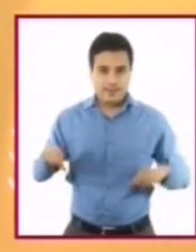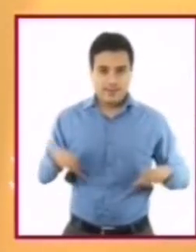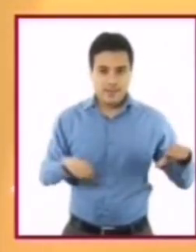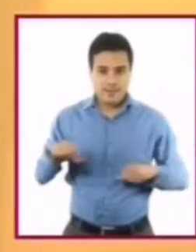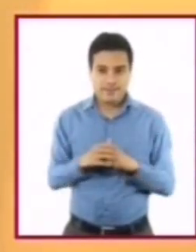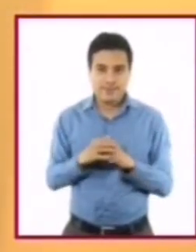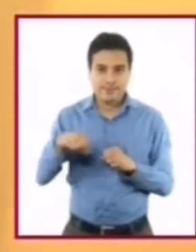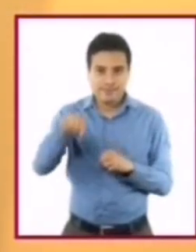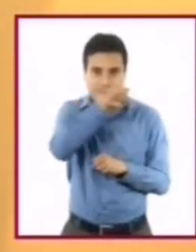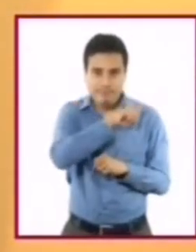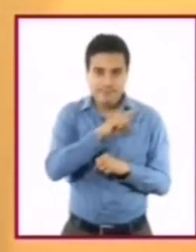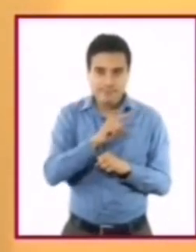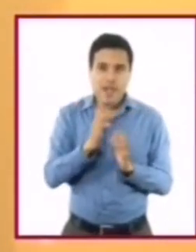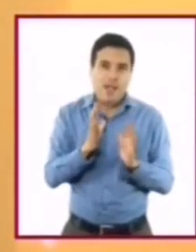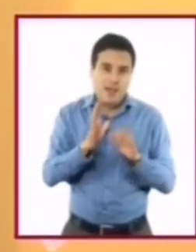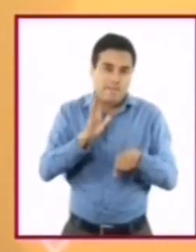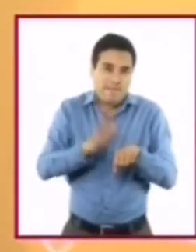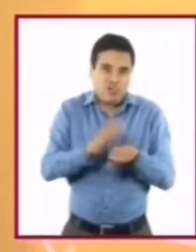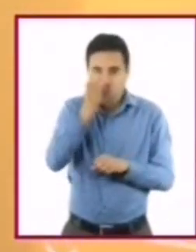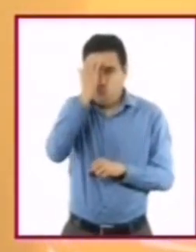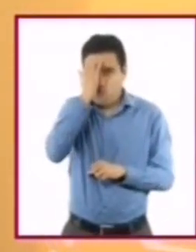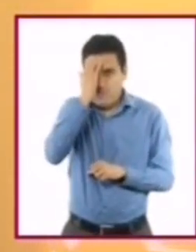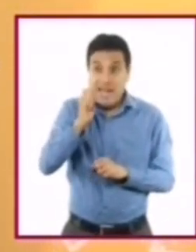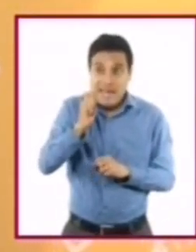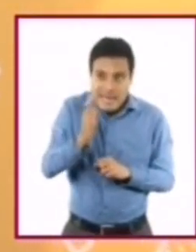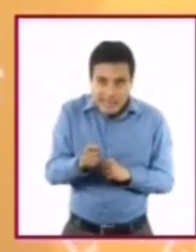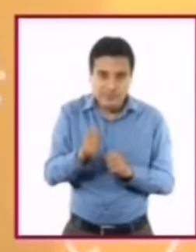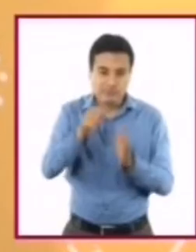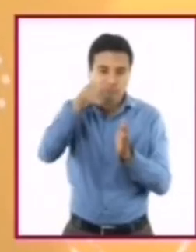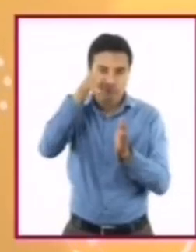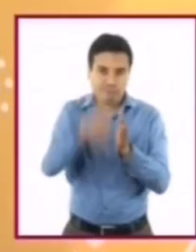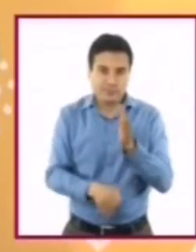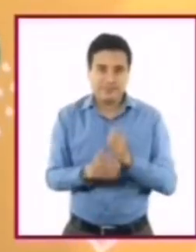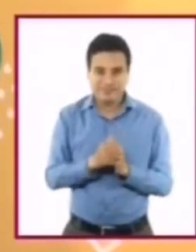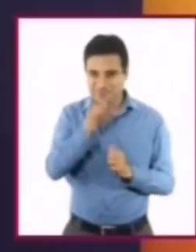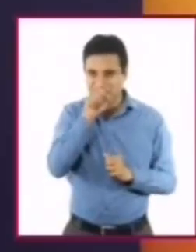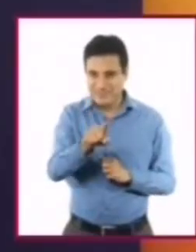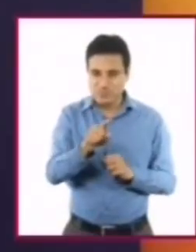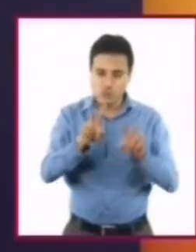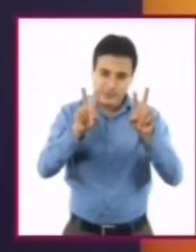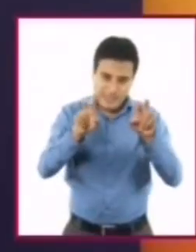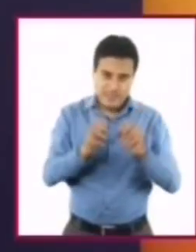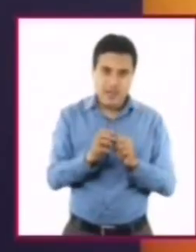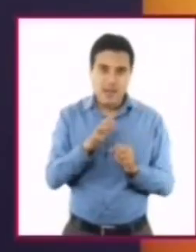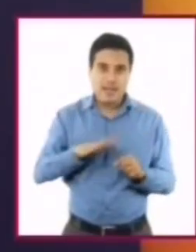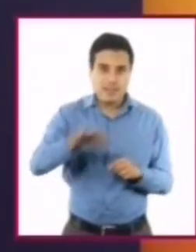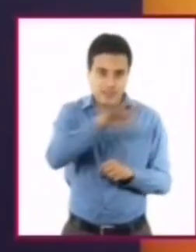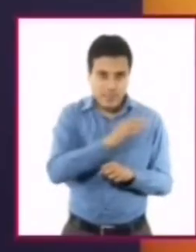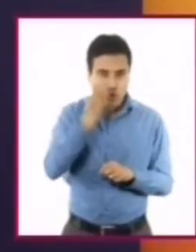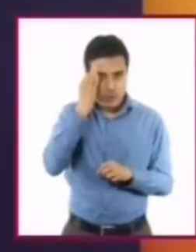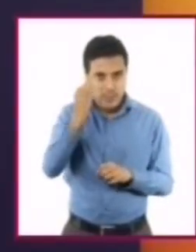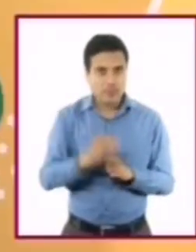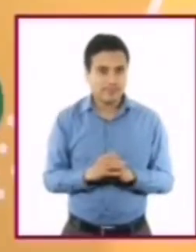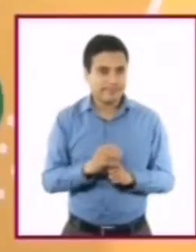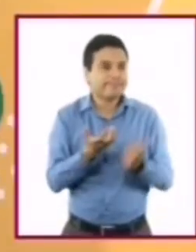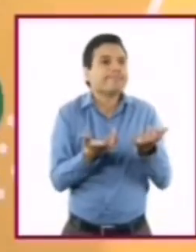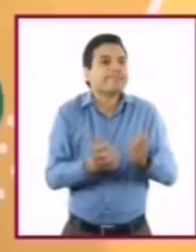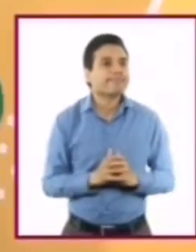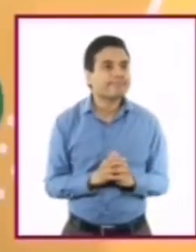Así podemos profundizar más en la comprensión de la deformación del espacio-tiempo. Claro, ¿qué vamos a